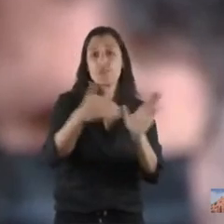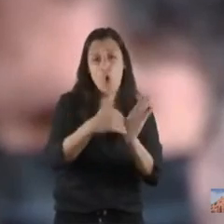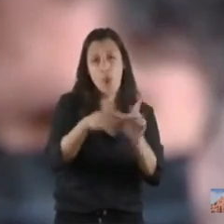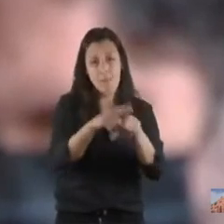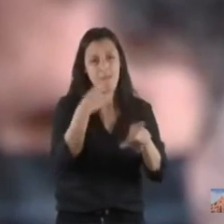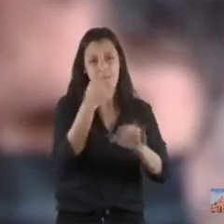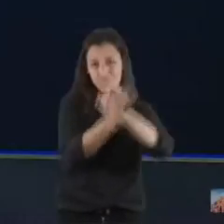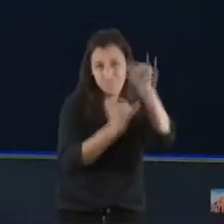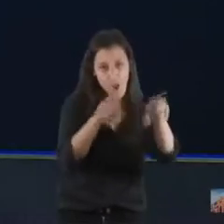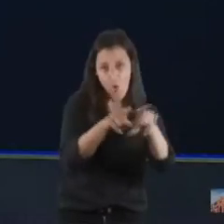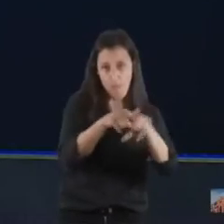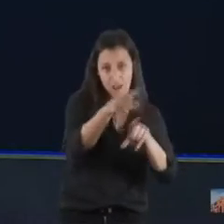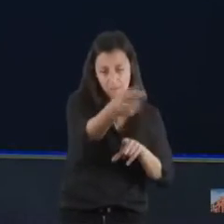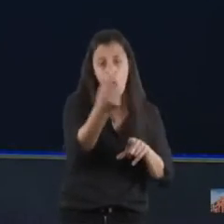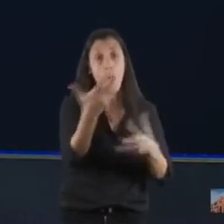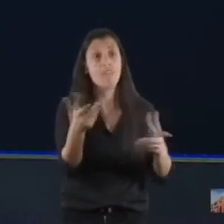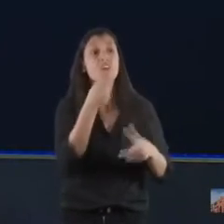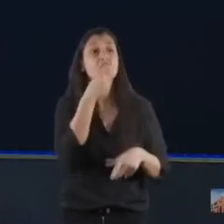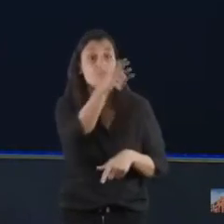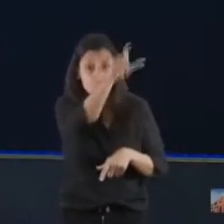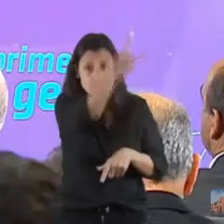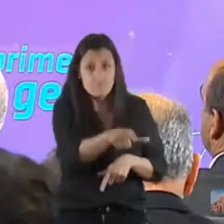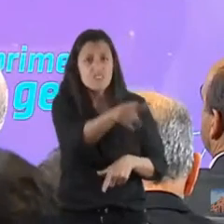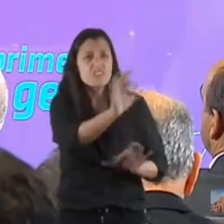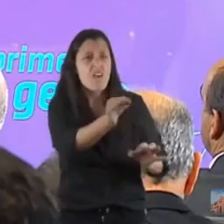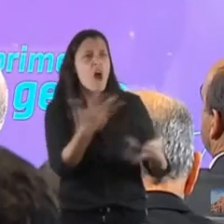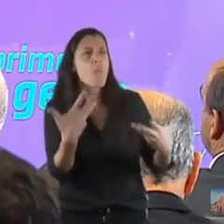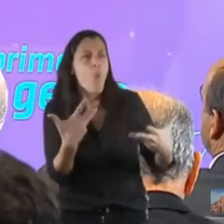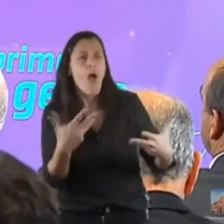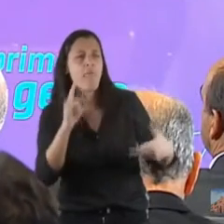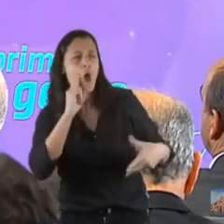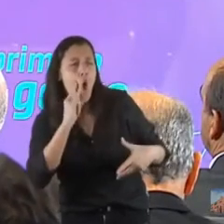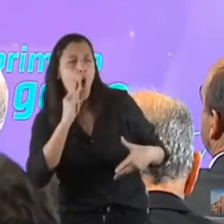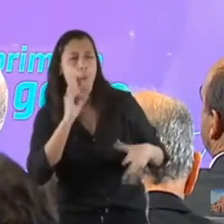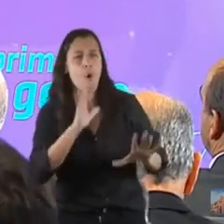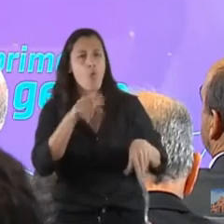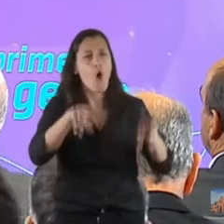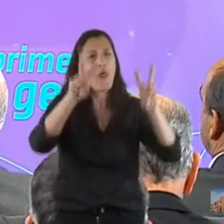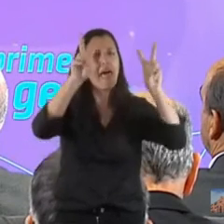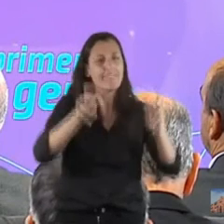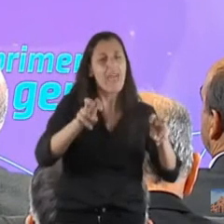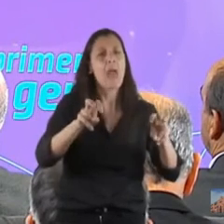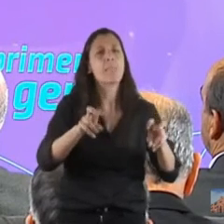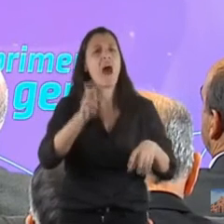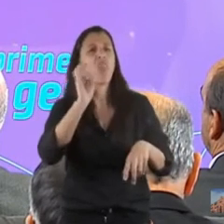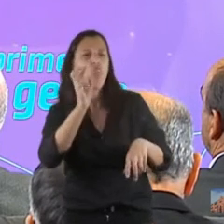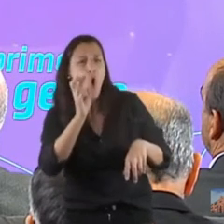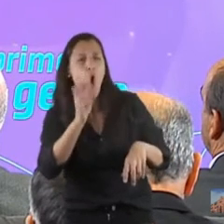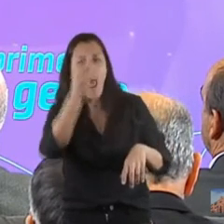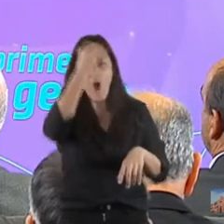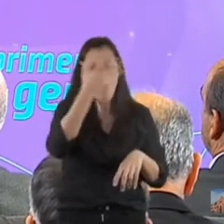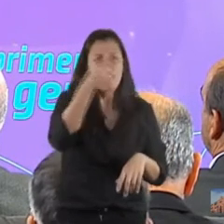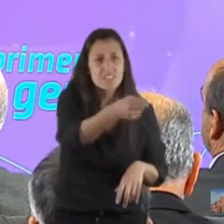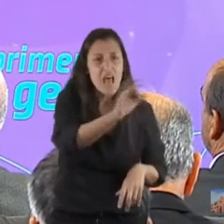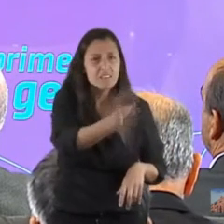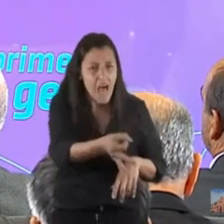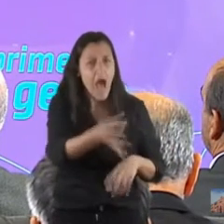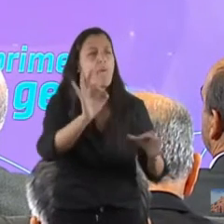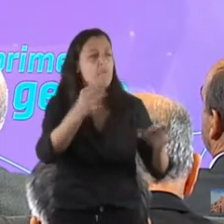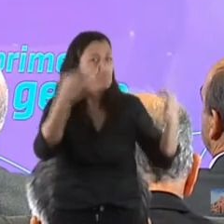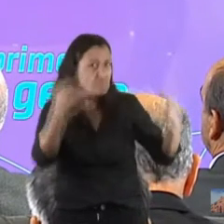y si usted se siente cómodo con este tipo de cambio oficial o van hacia una